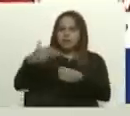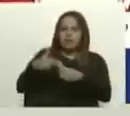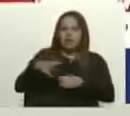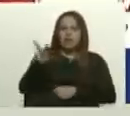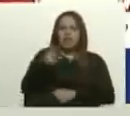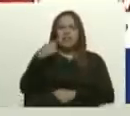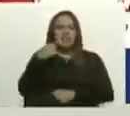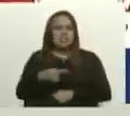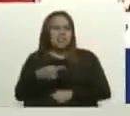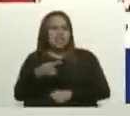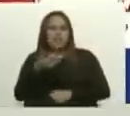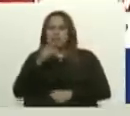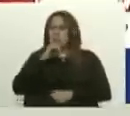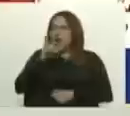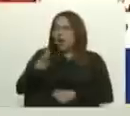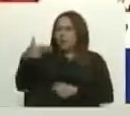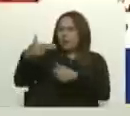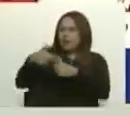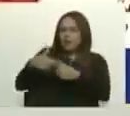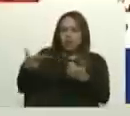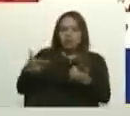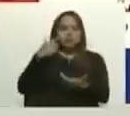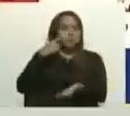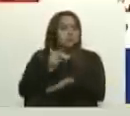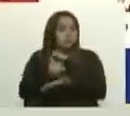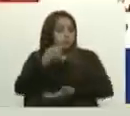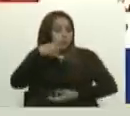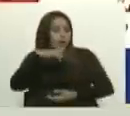calidad, imagínate si fuera bueno.